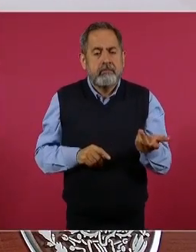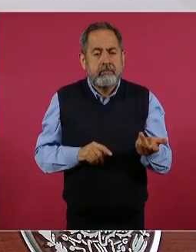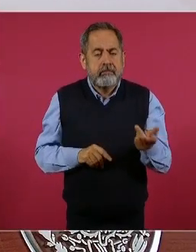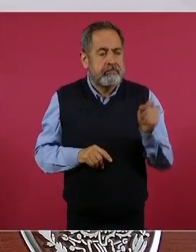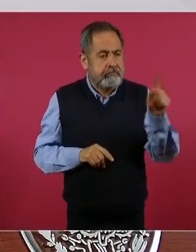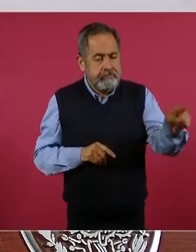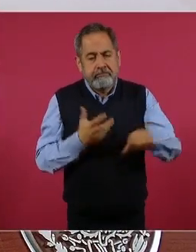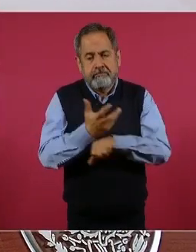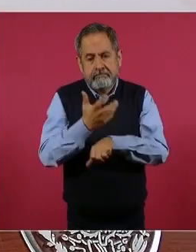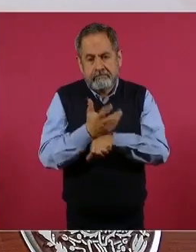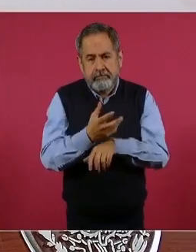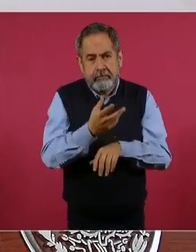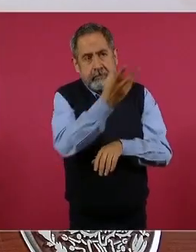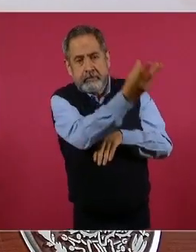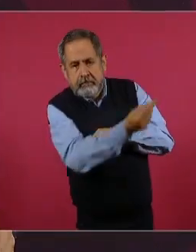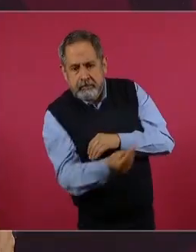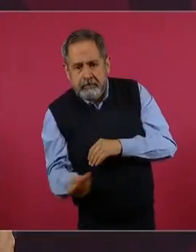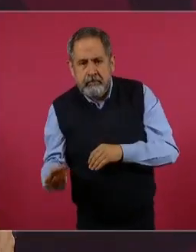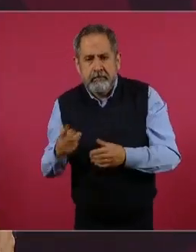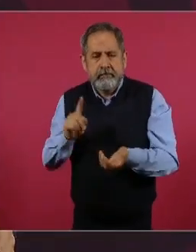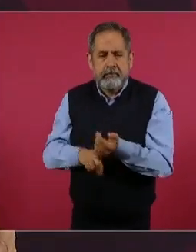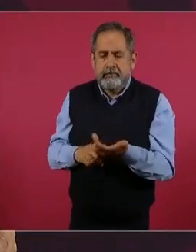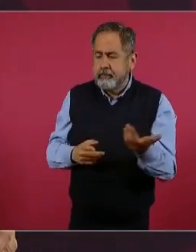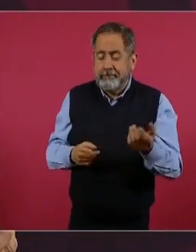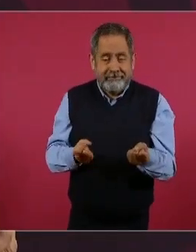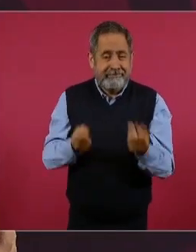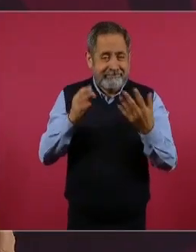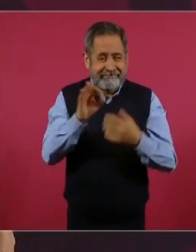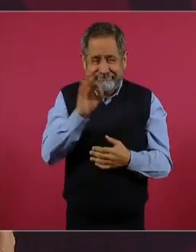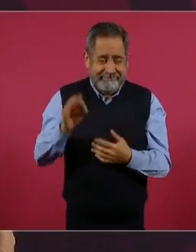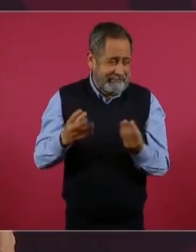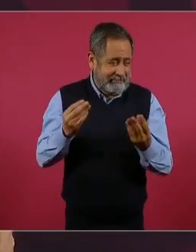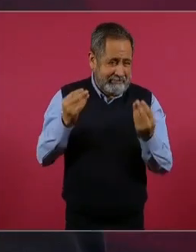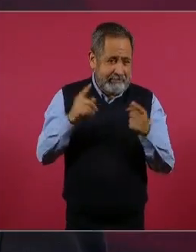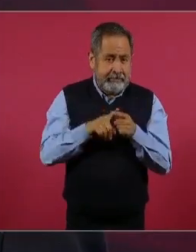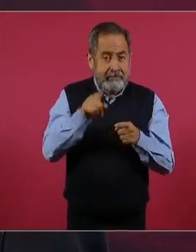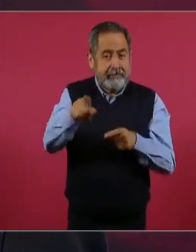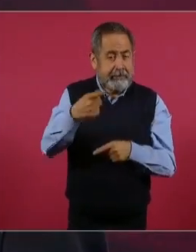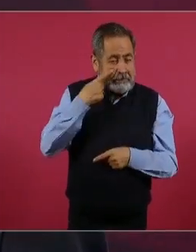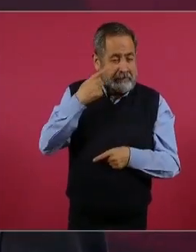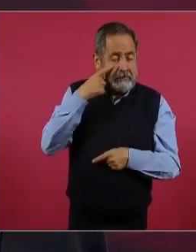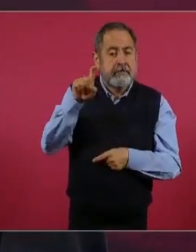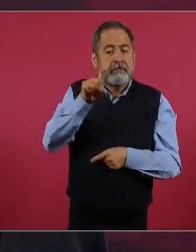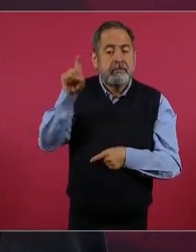de Estados Unidos, y un porcentaje considerable de Texas.